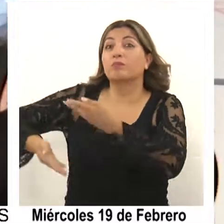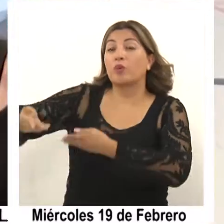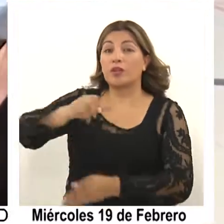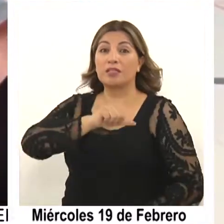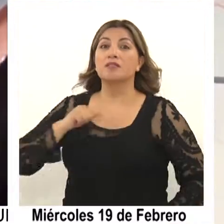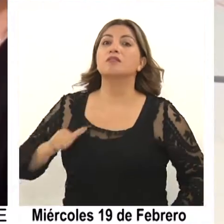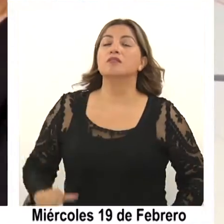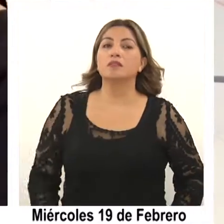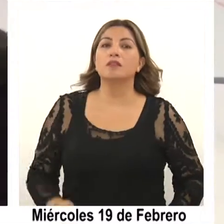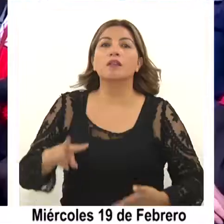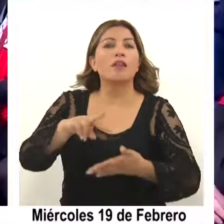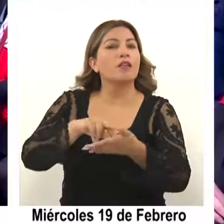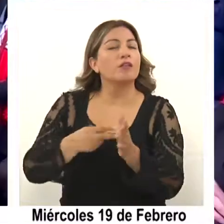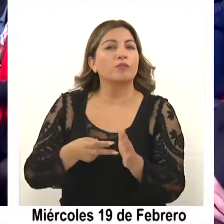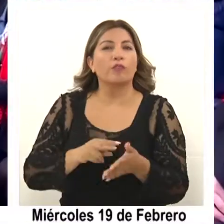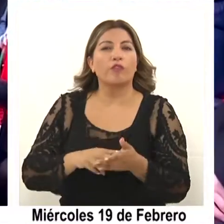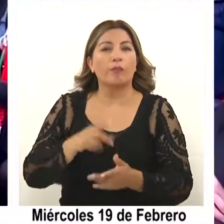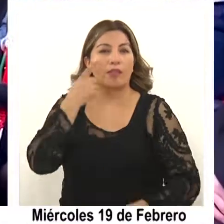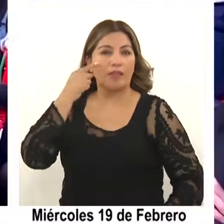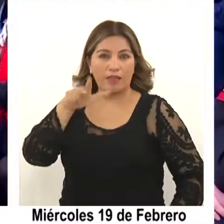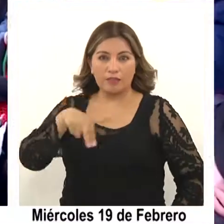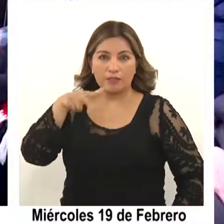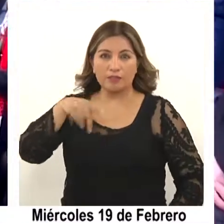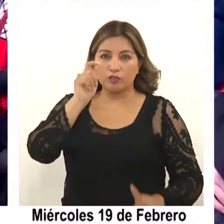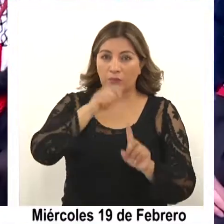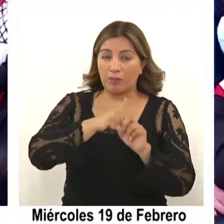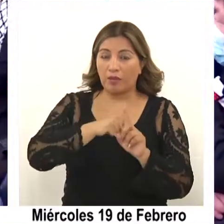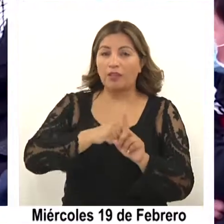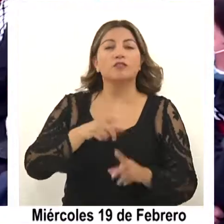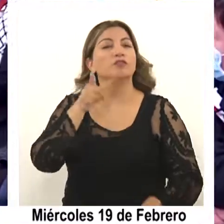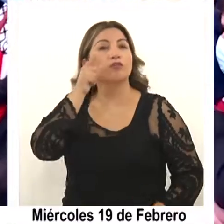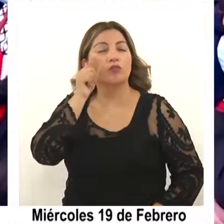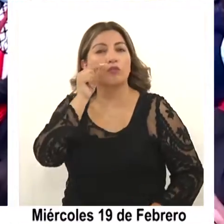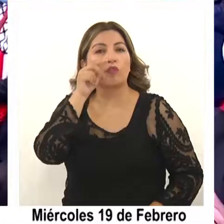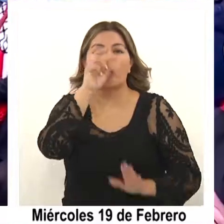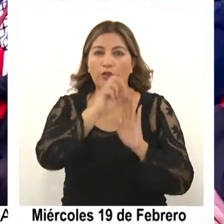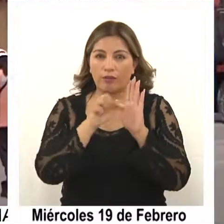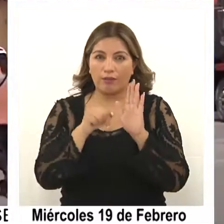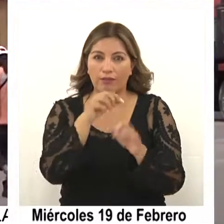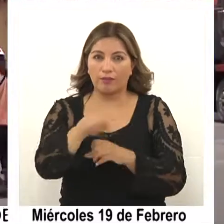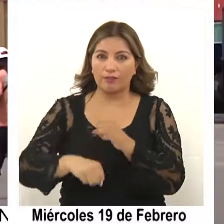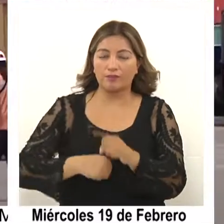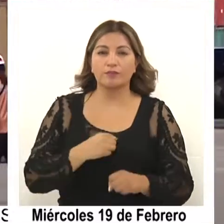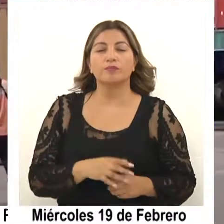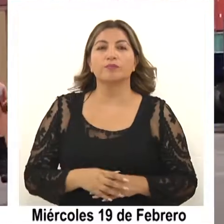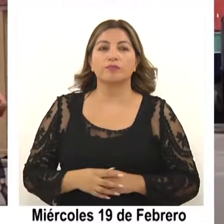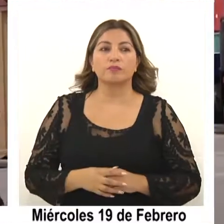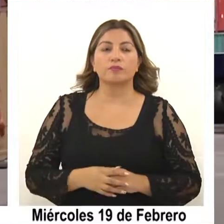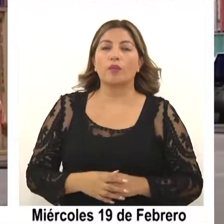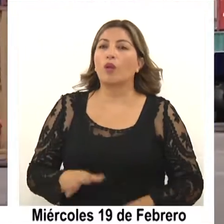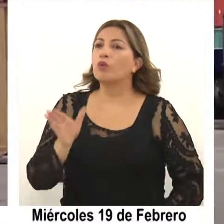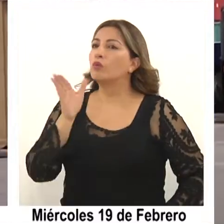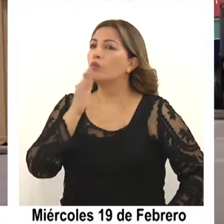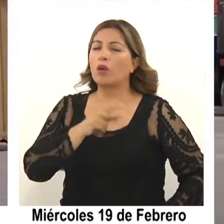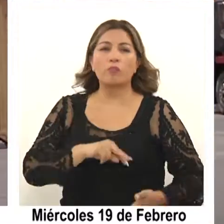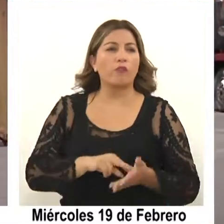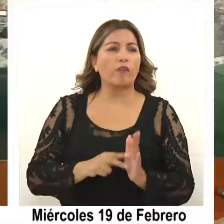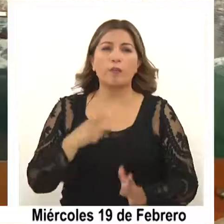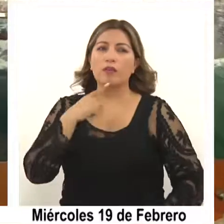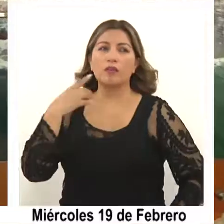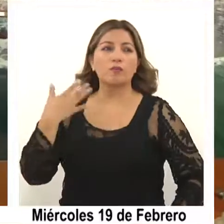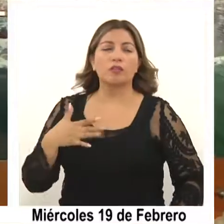la crisis del país desde el 18 de octubre y los proyectos para este año no hemos tenido un efecto tan